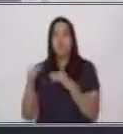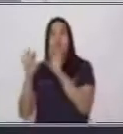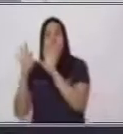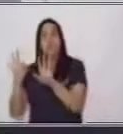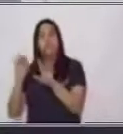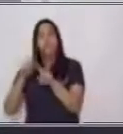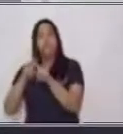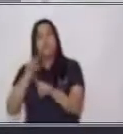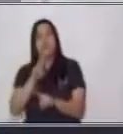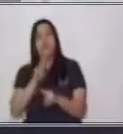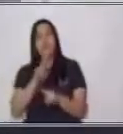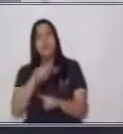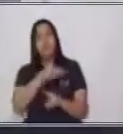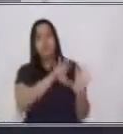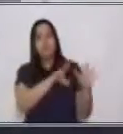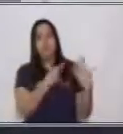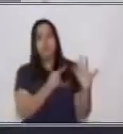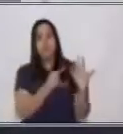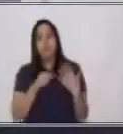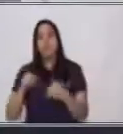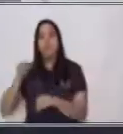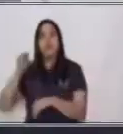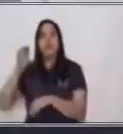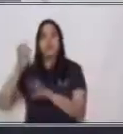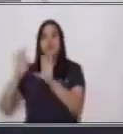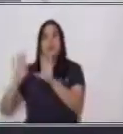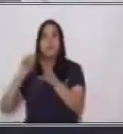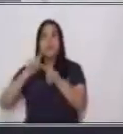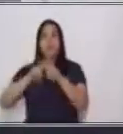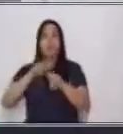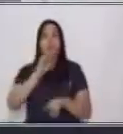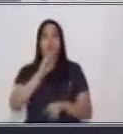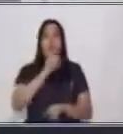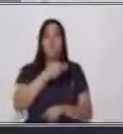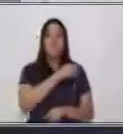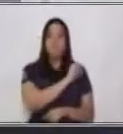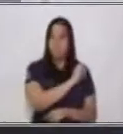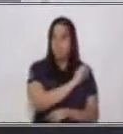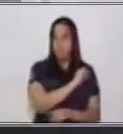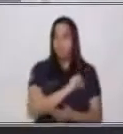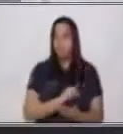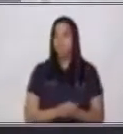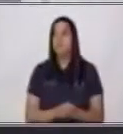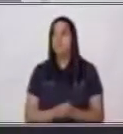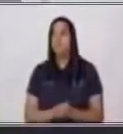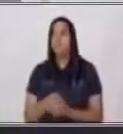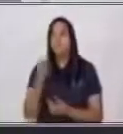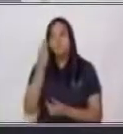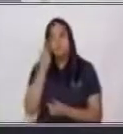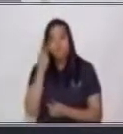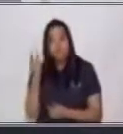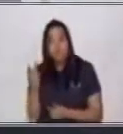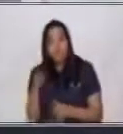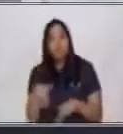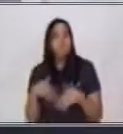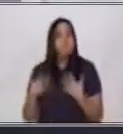1. ¿Qué hacemos entonces? ¿Qué hemos logrado? Vamos a tener 2 por